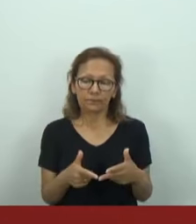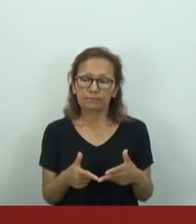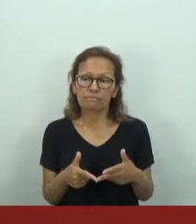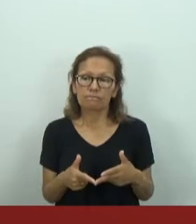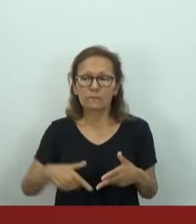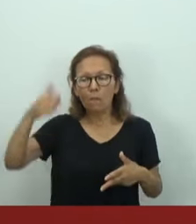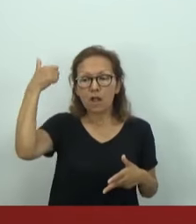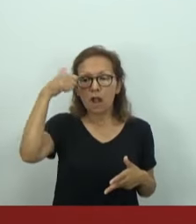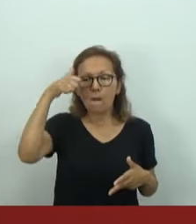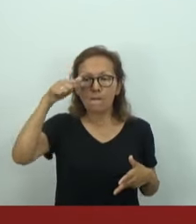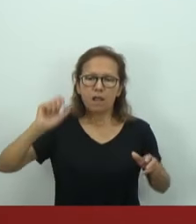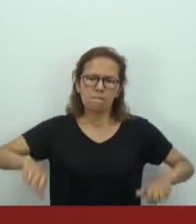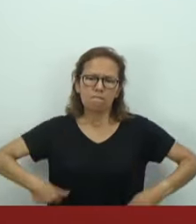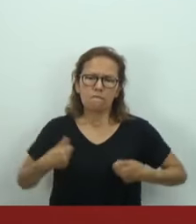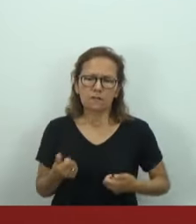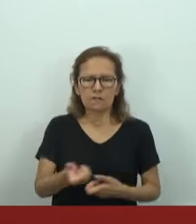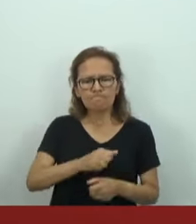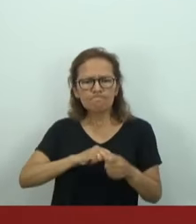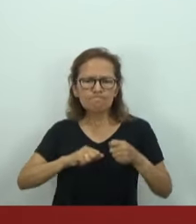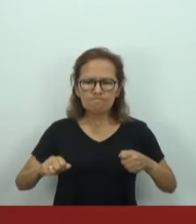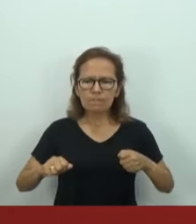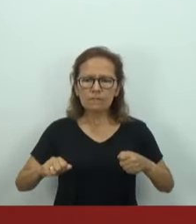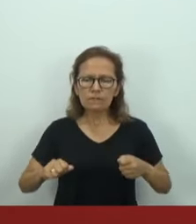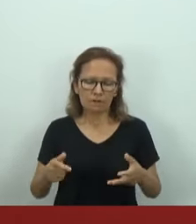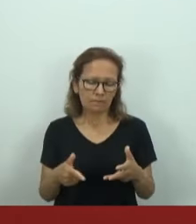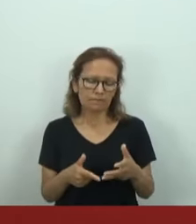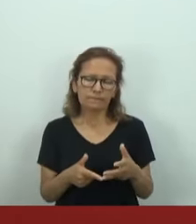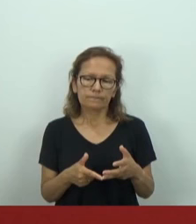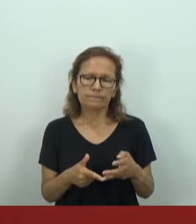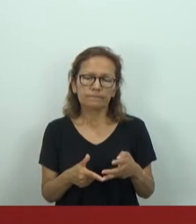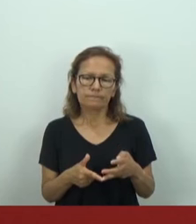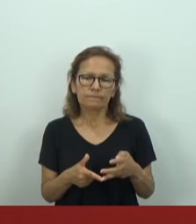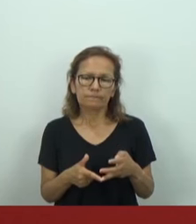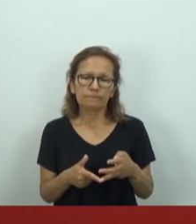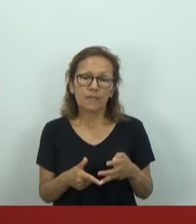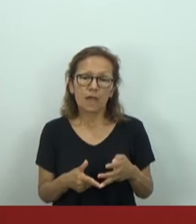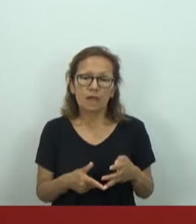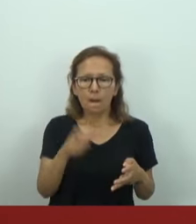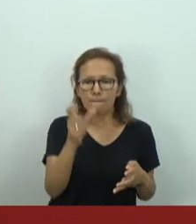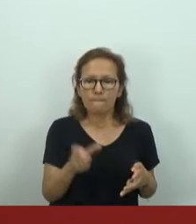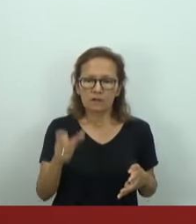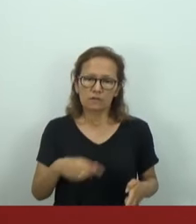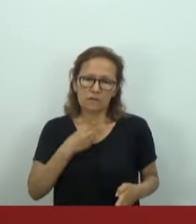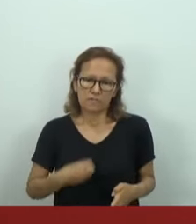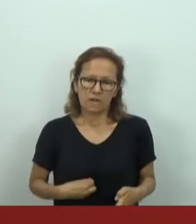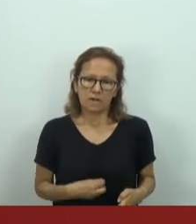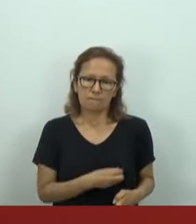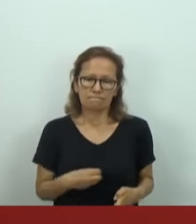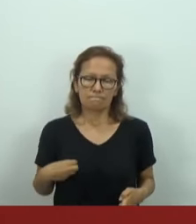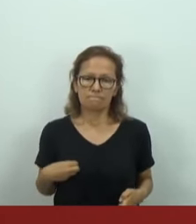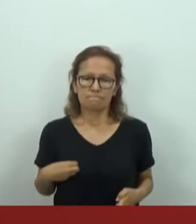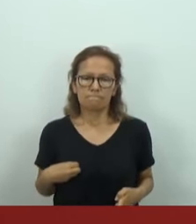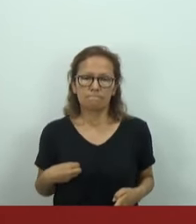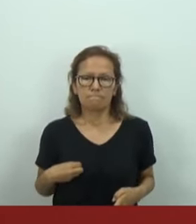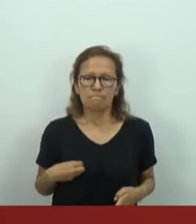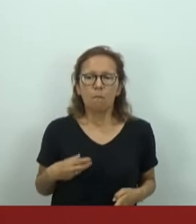eso? Y luego, ¿es necesario que un cristiano tenga que dar los